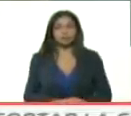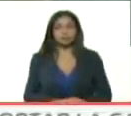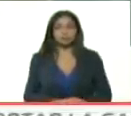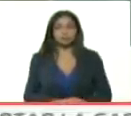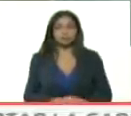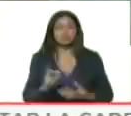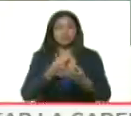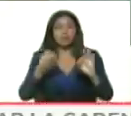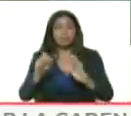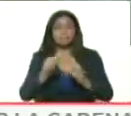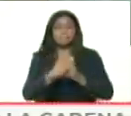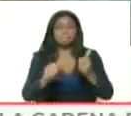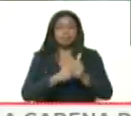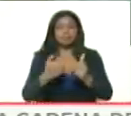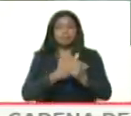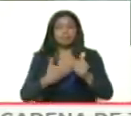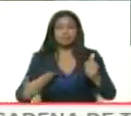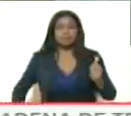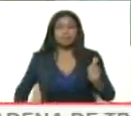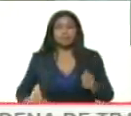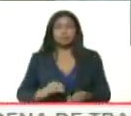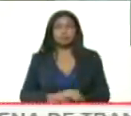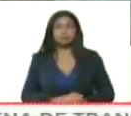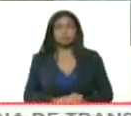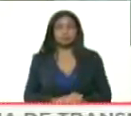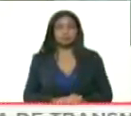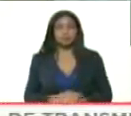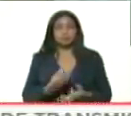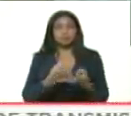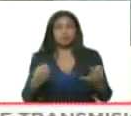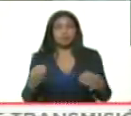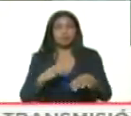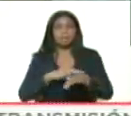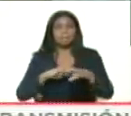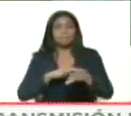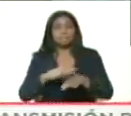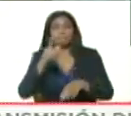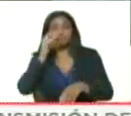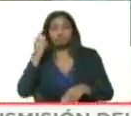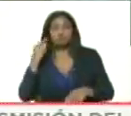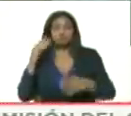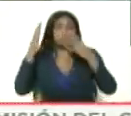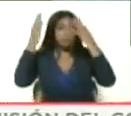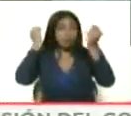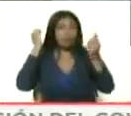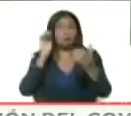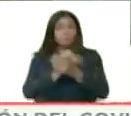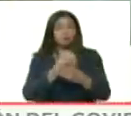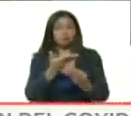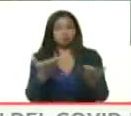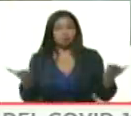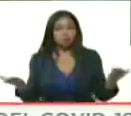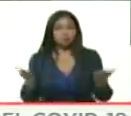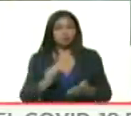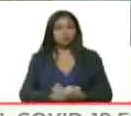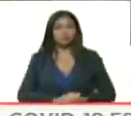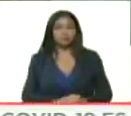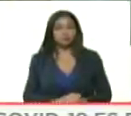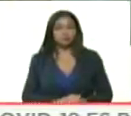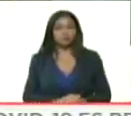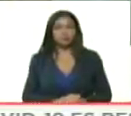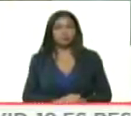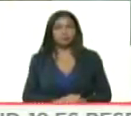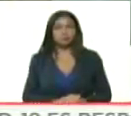Excelentísima vicepresidenta, excelentísimos ministros, embajador y amigos todos,